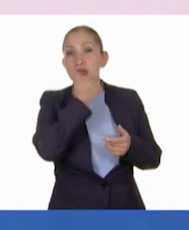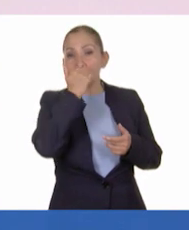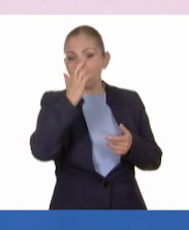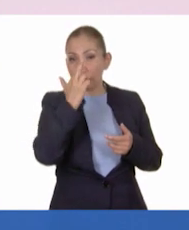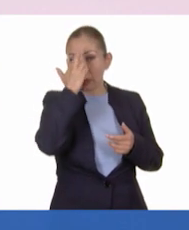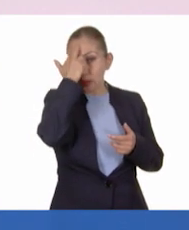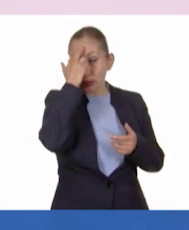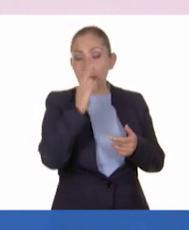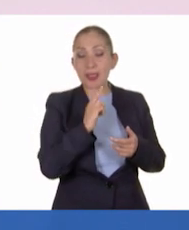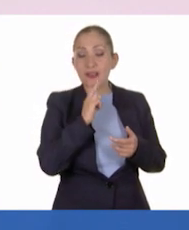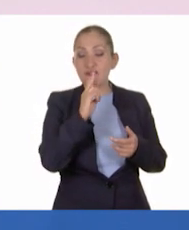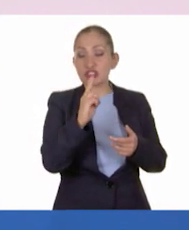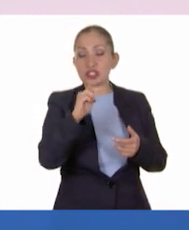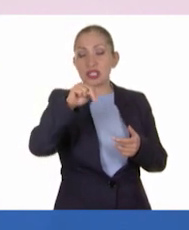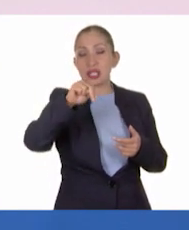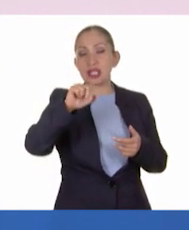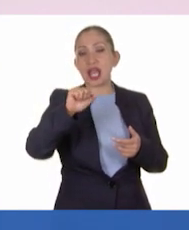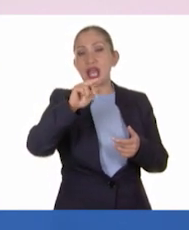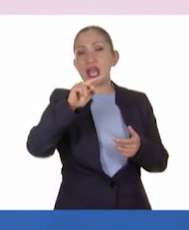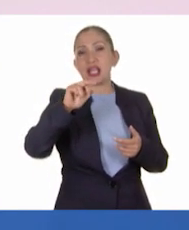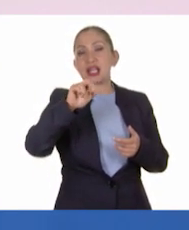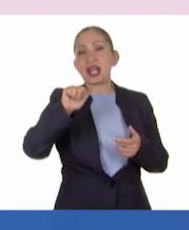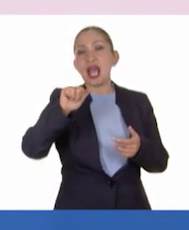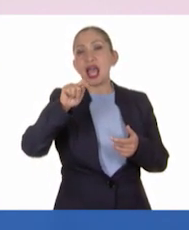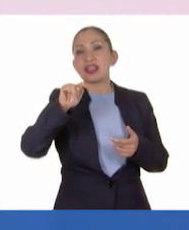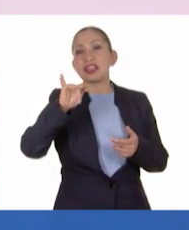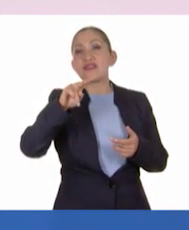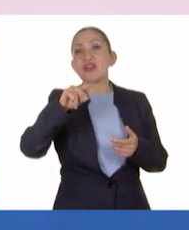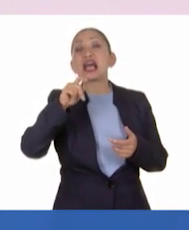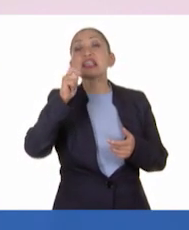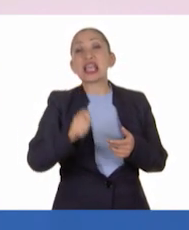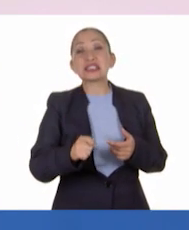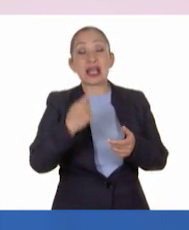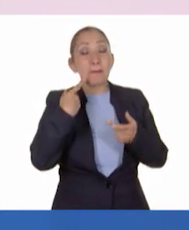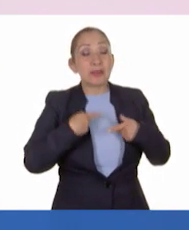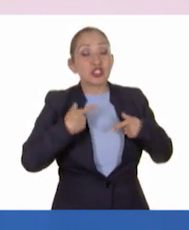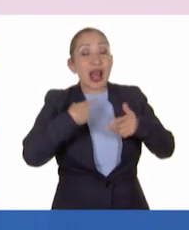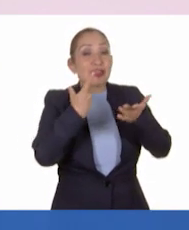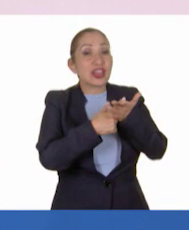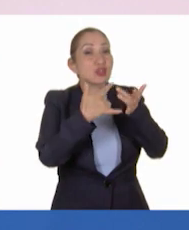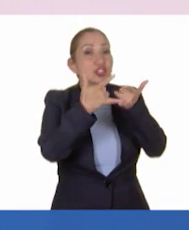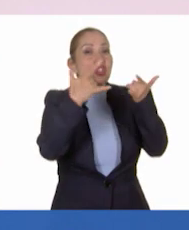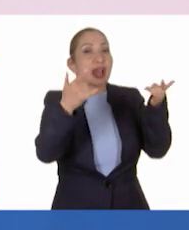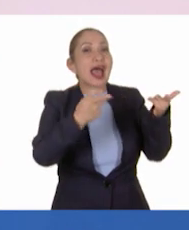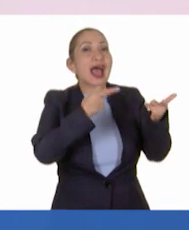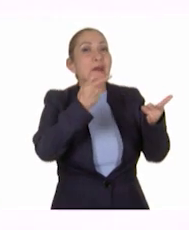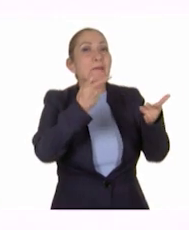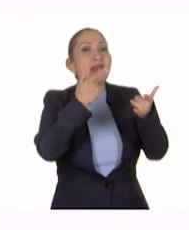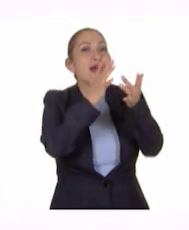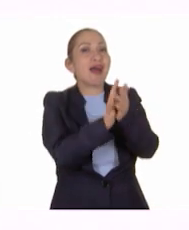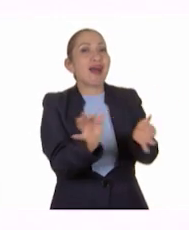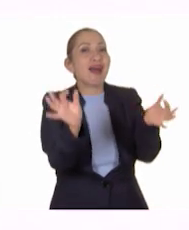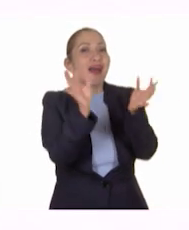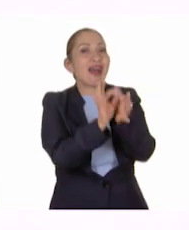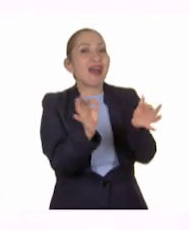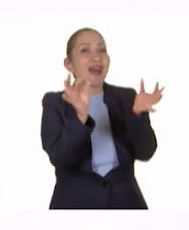que la voz narrativa es a grandes rasgos la voz de quien cuenta la historia, es decir, la voz del